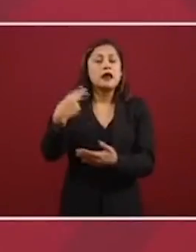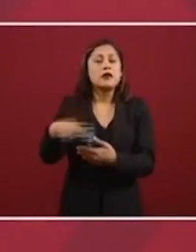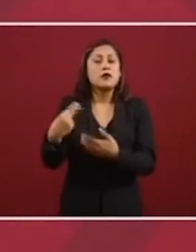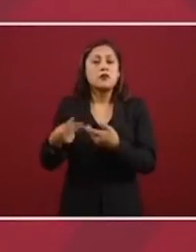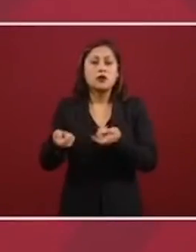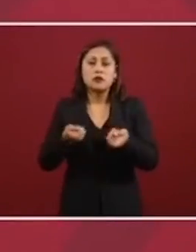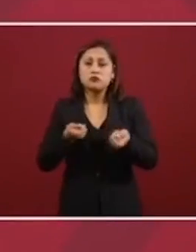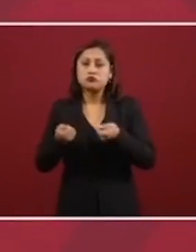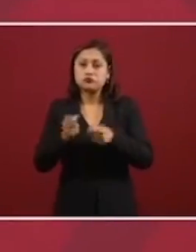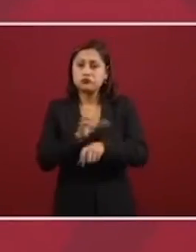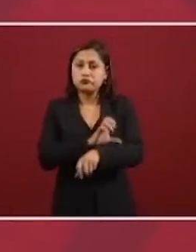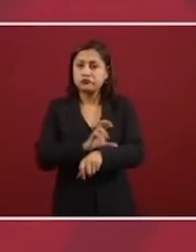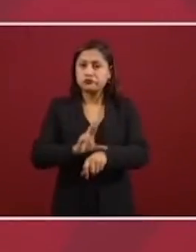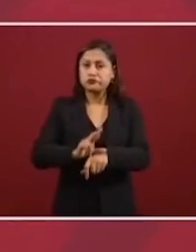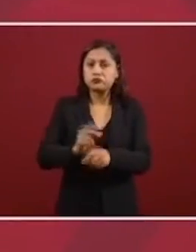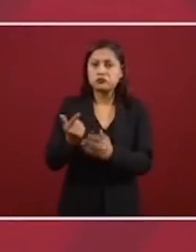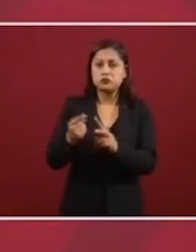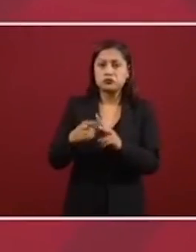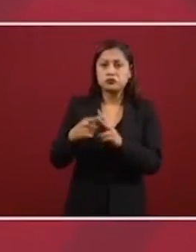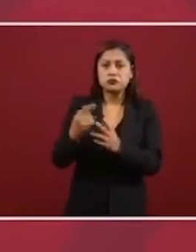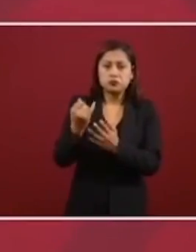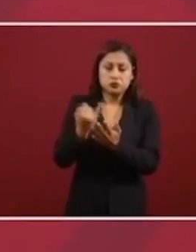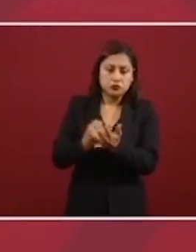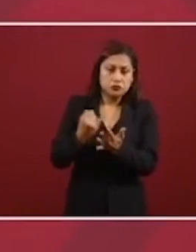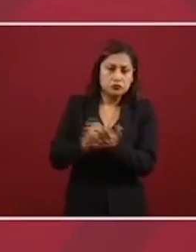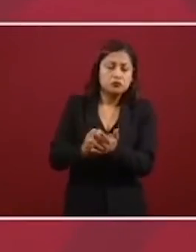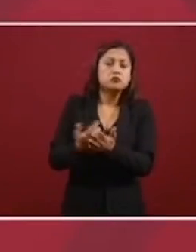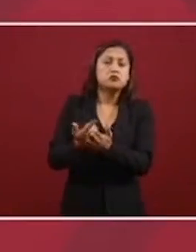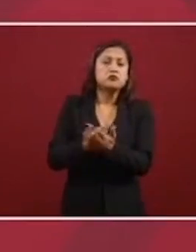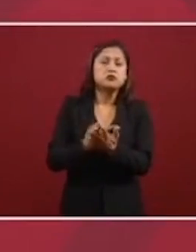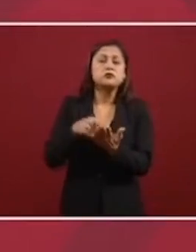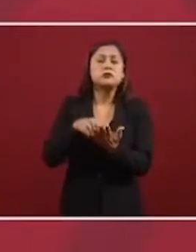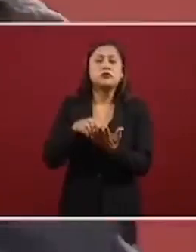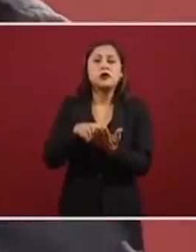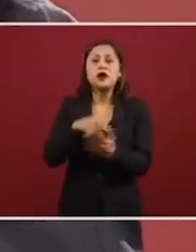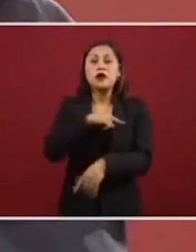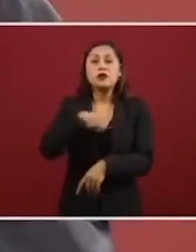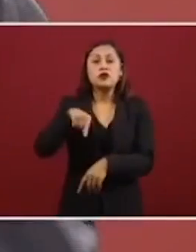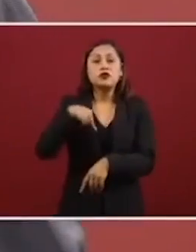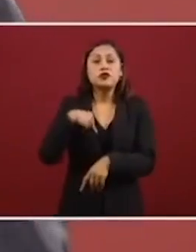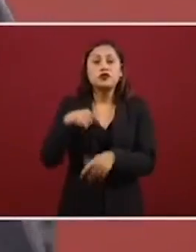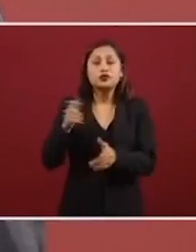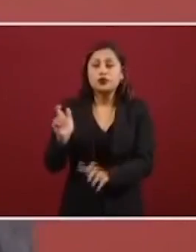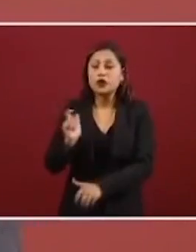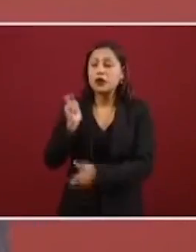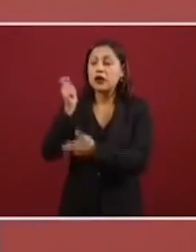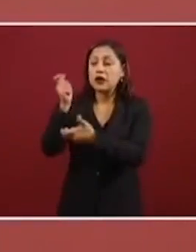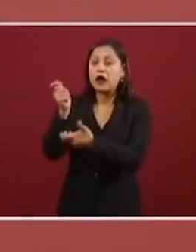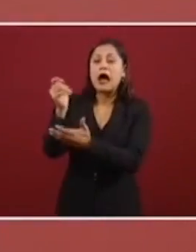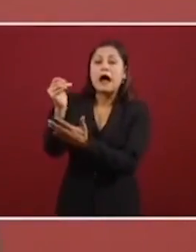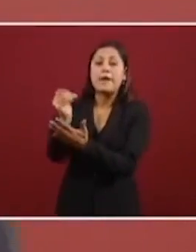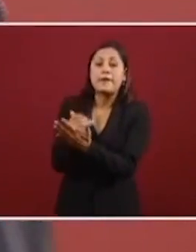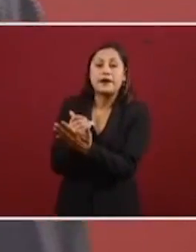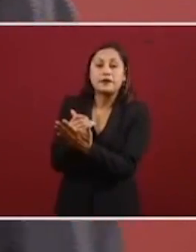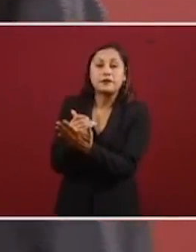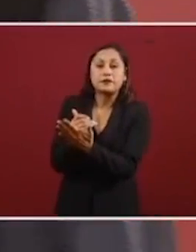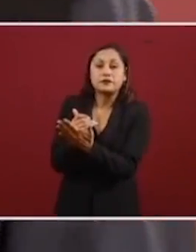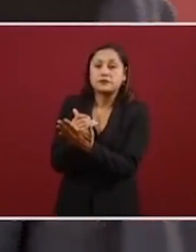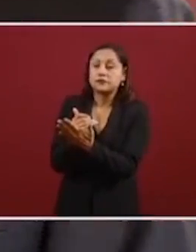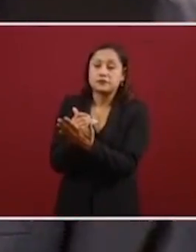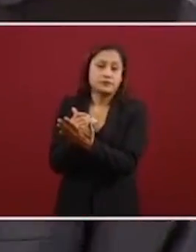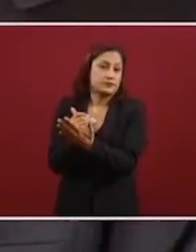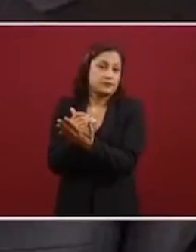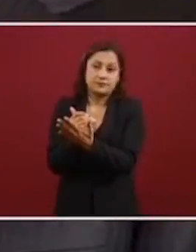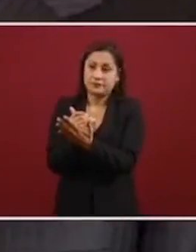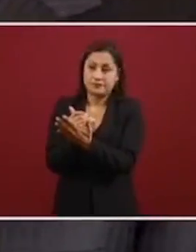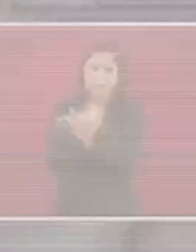nosotros no podemos transferir menos recursos de lo que